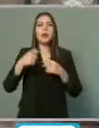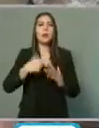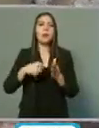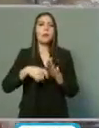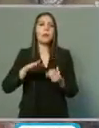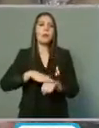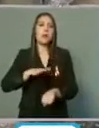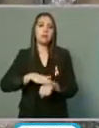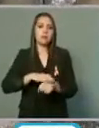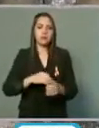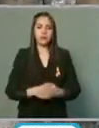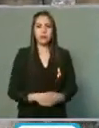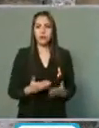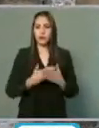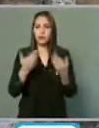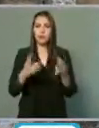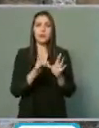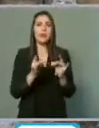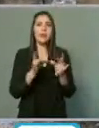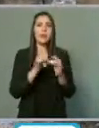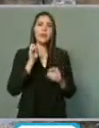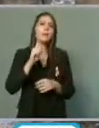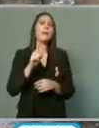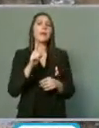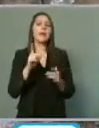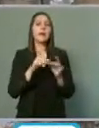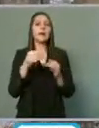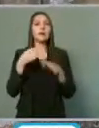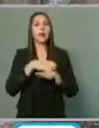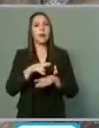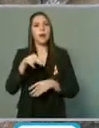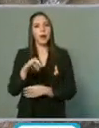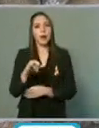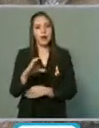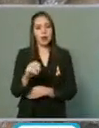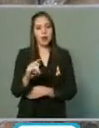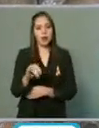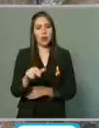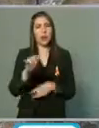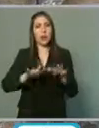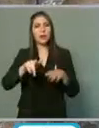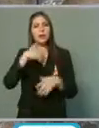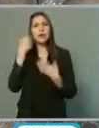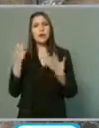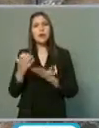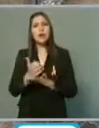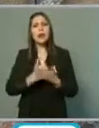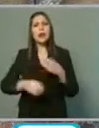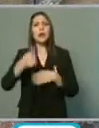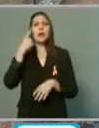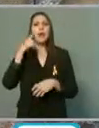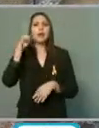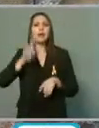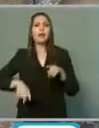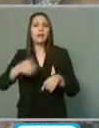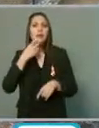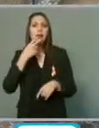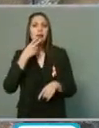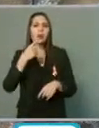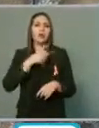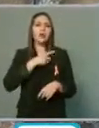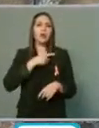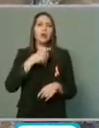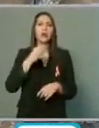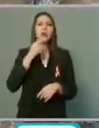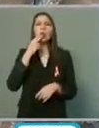mencionando el tema de la nicotina, ¿no? Por lo regular, cuando queremos dejar de fumar, siempre es como evitar la nicotina, muchos es más como el pipeo